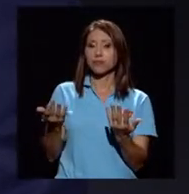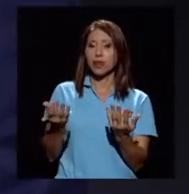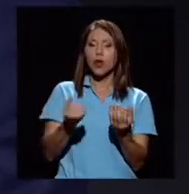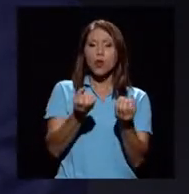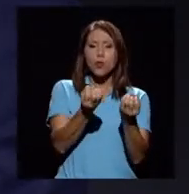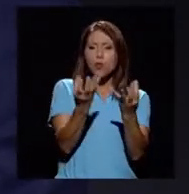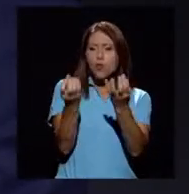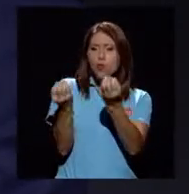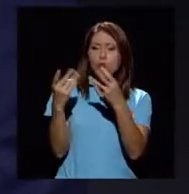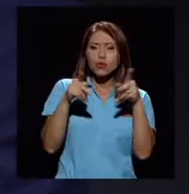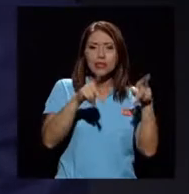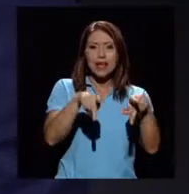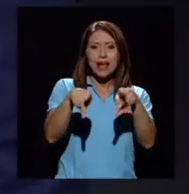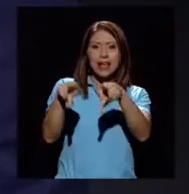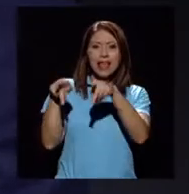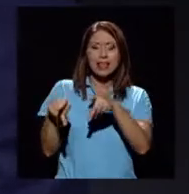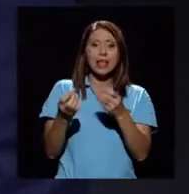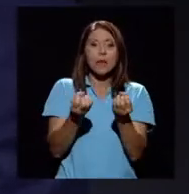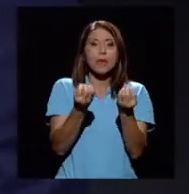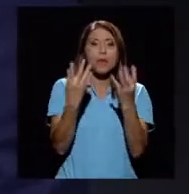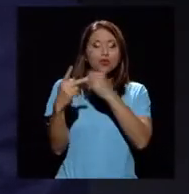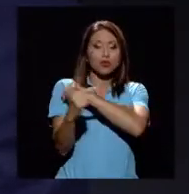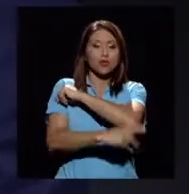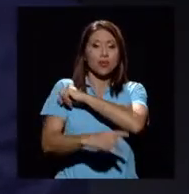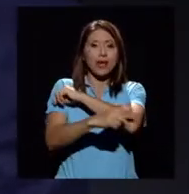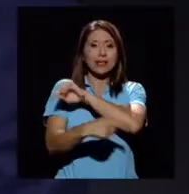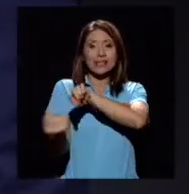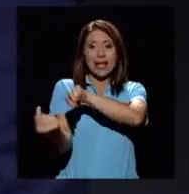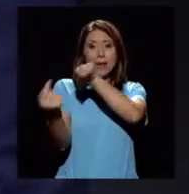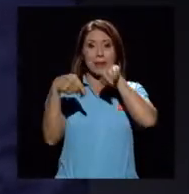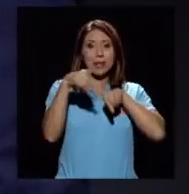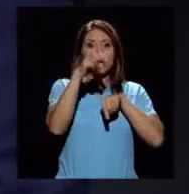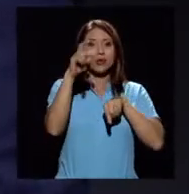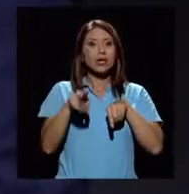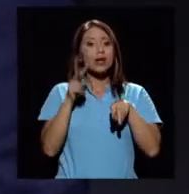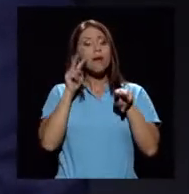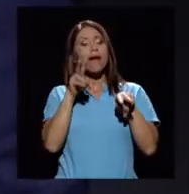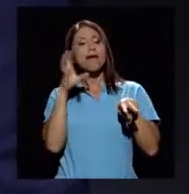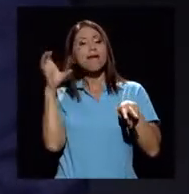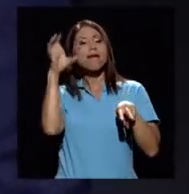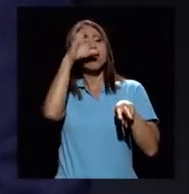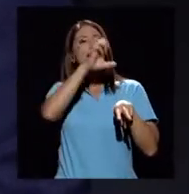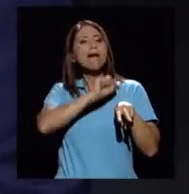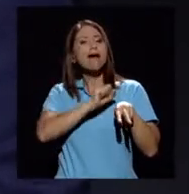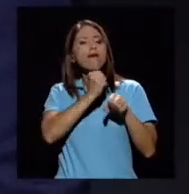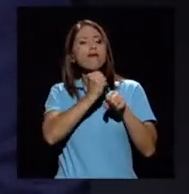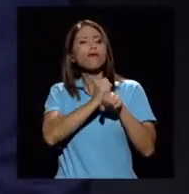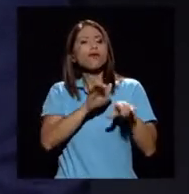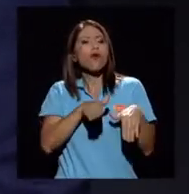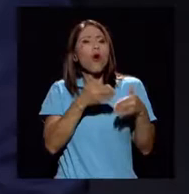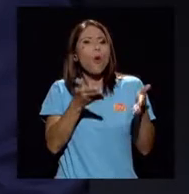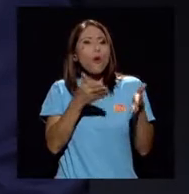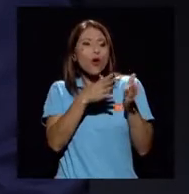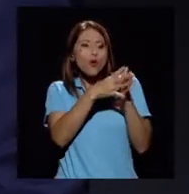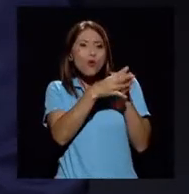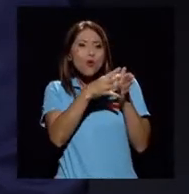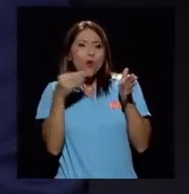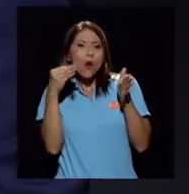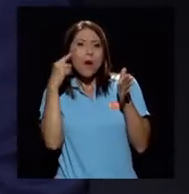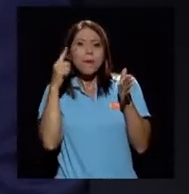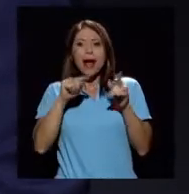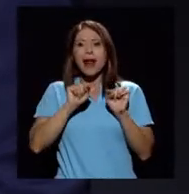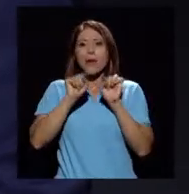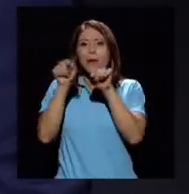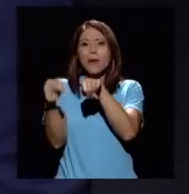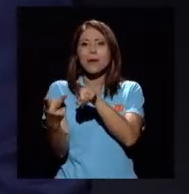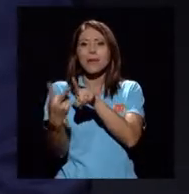mucha gente, muchos otros países han venido aquí a ver cómo funciona y a tratar de copiarlo para implementarlo en otros lugares.